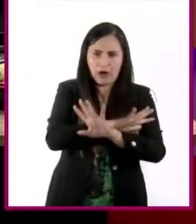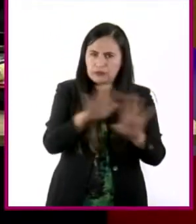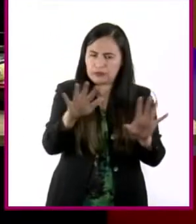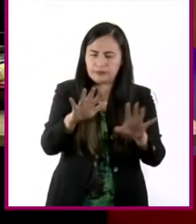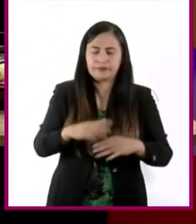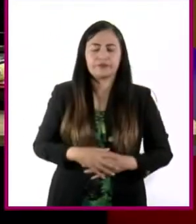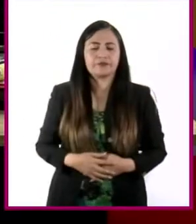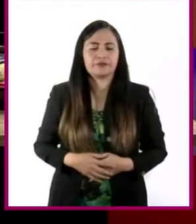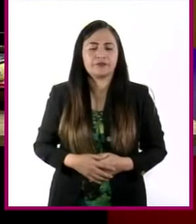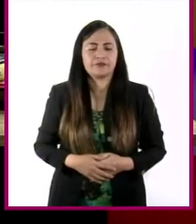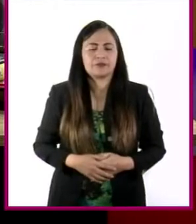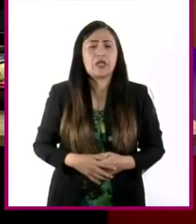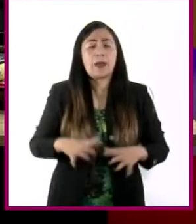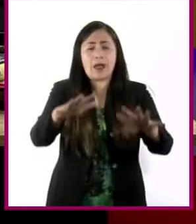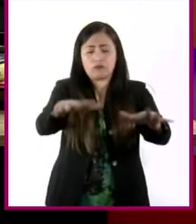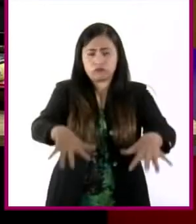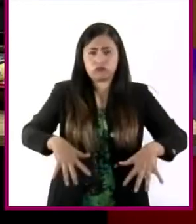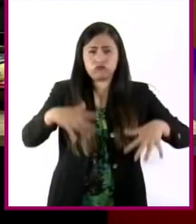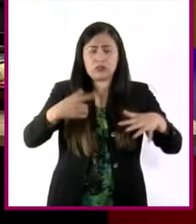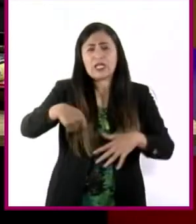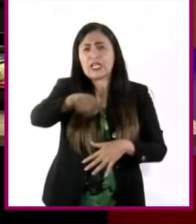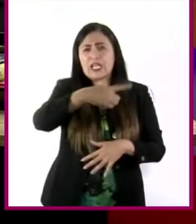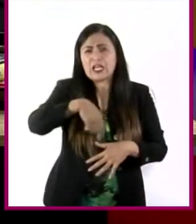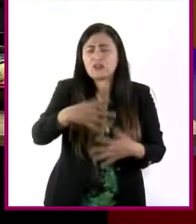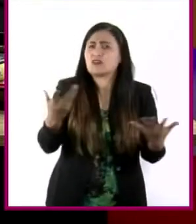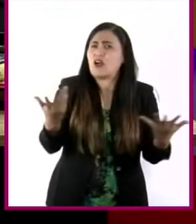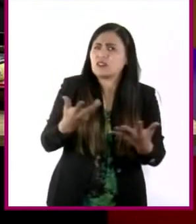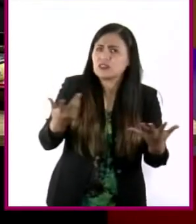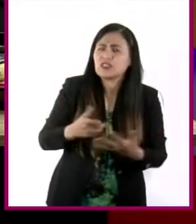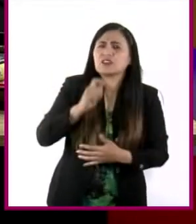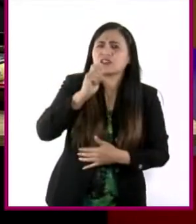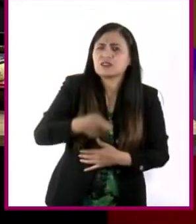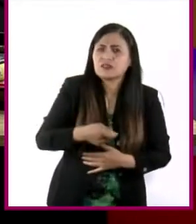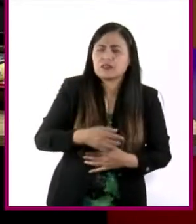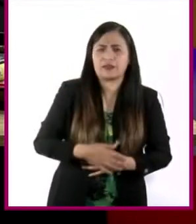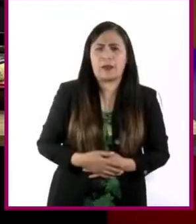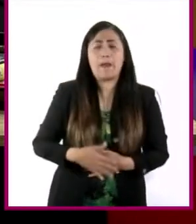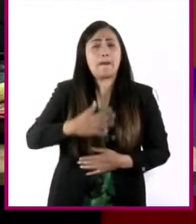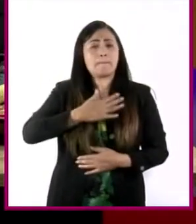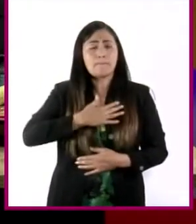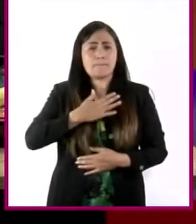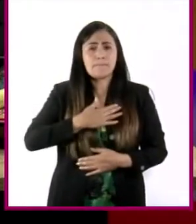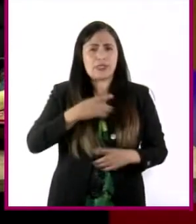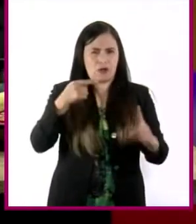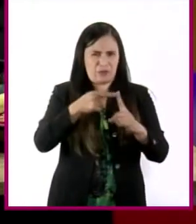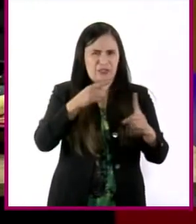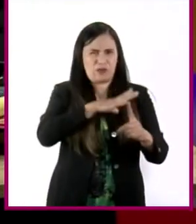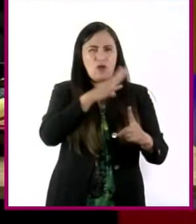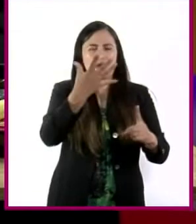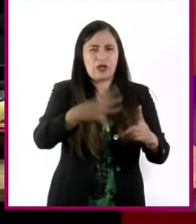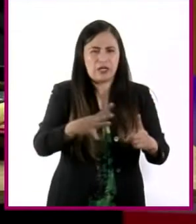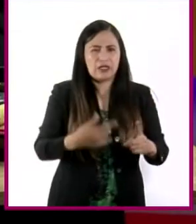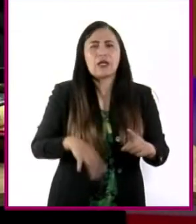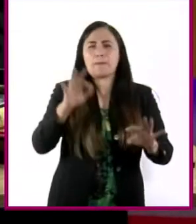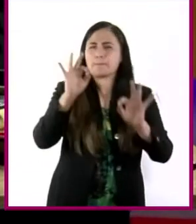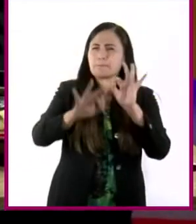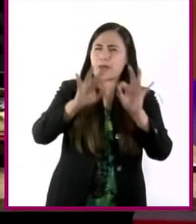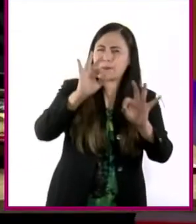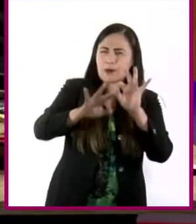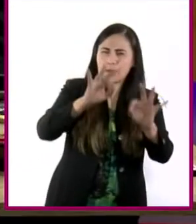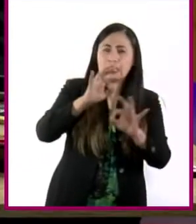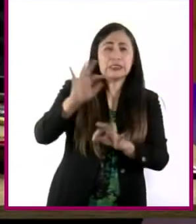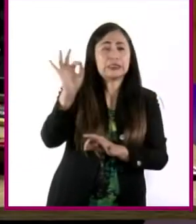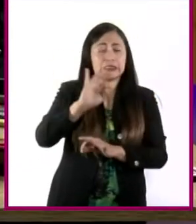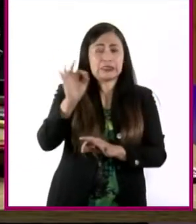medible. ¿Qué esperamos de la audiencia? Entonces, en mi caso, el objetivo general es persuadir a mi audiencia de que aunque